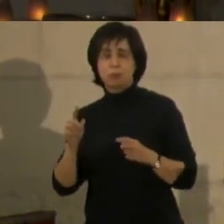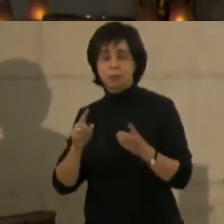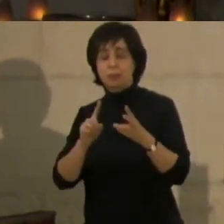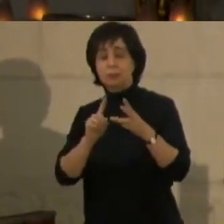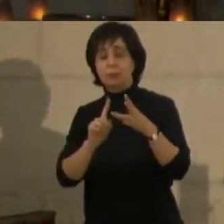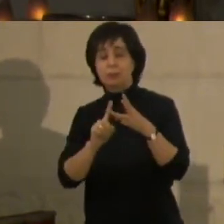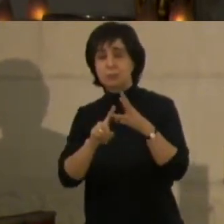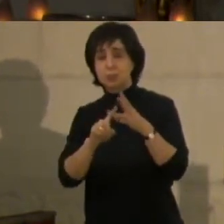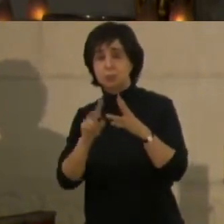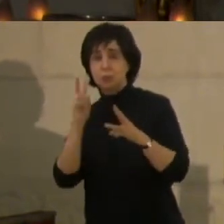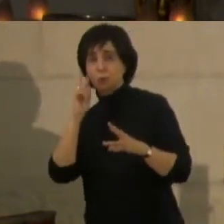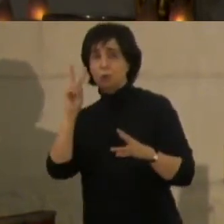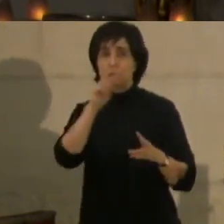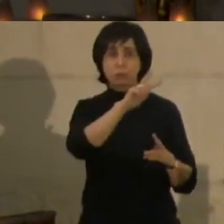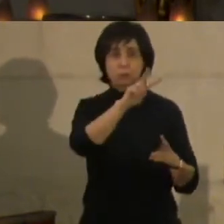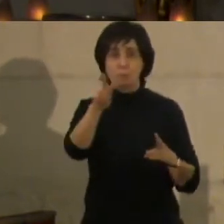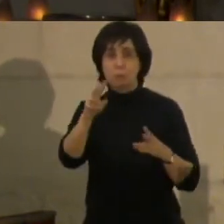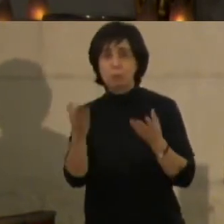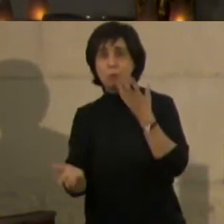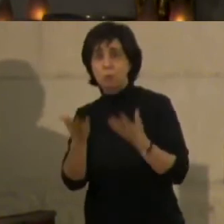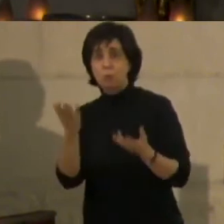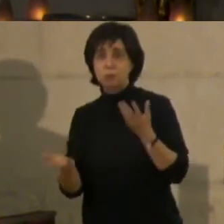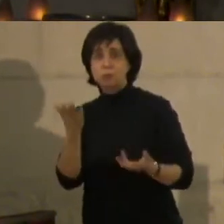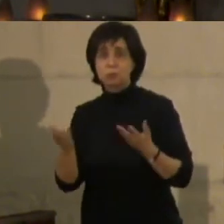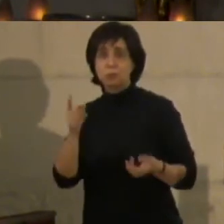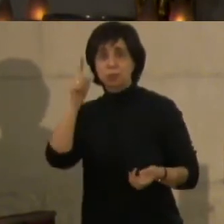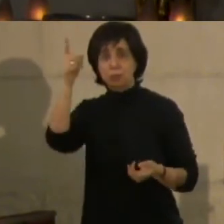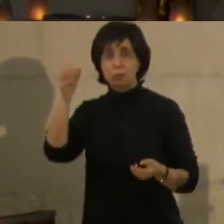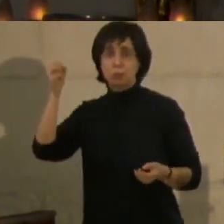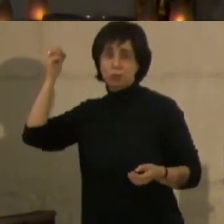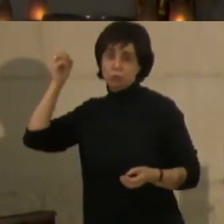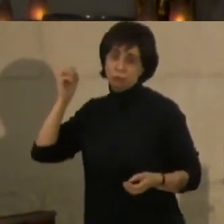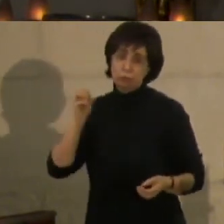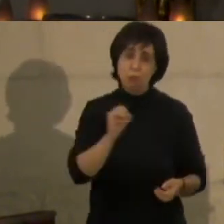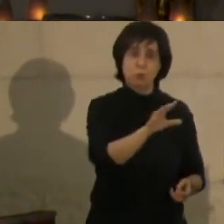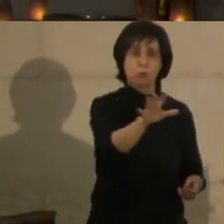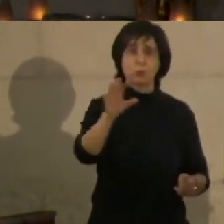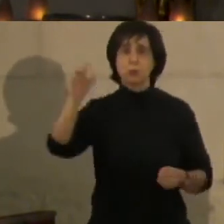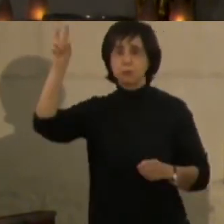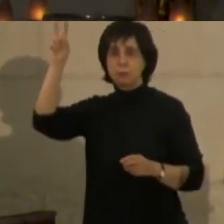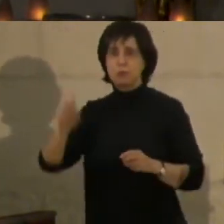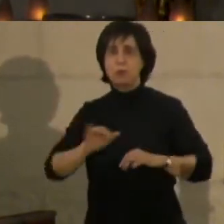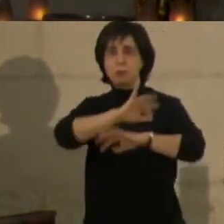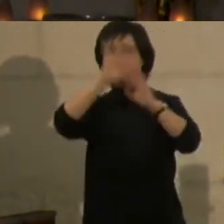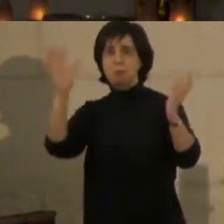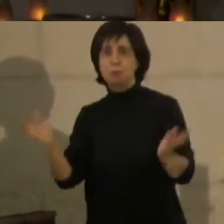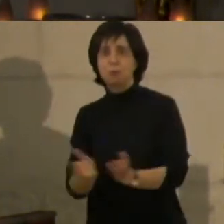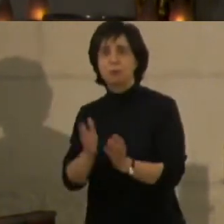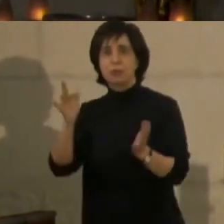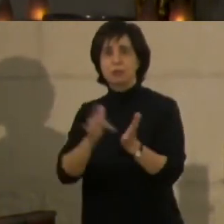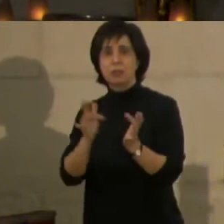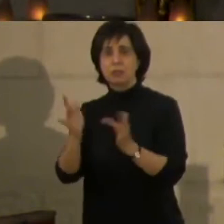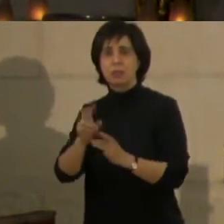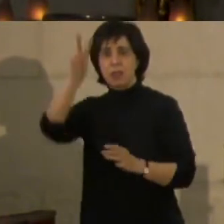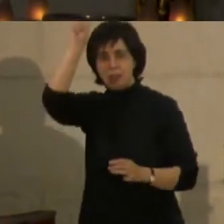contemplo el juicio de Dios. La luz vino al mundo. Cristo es la